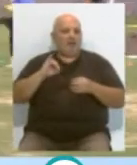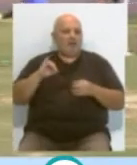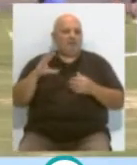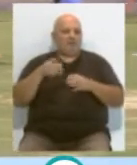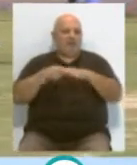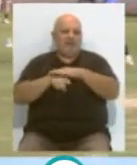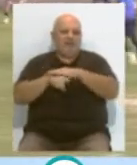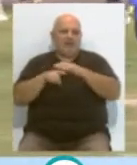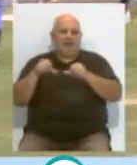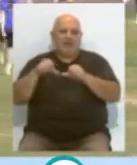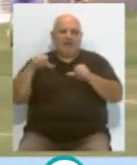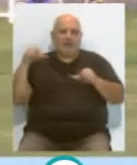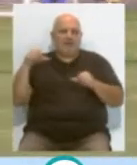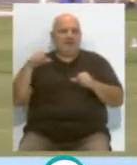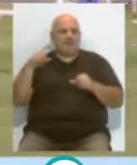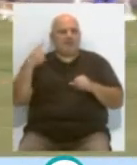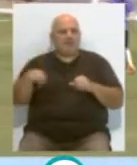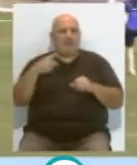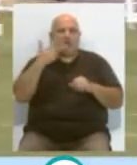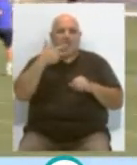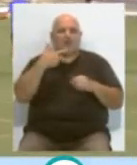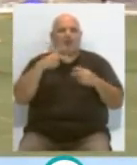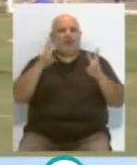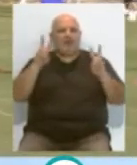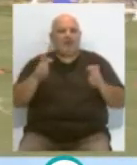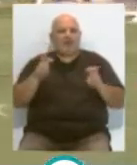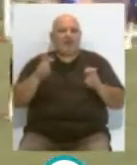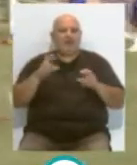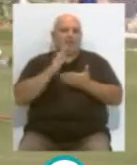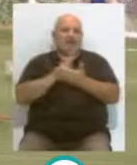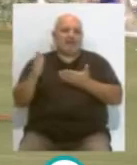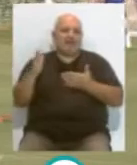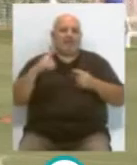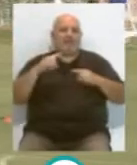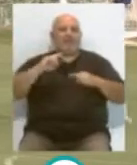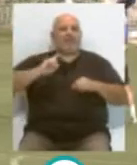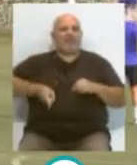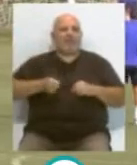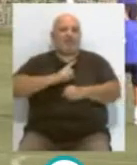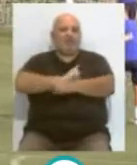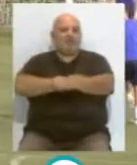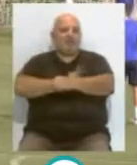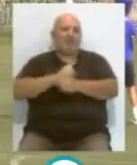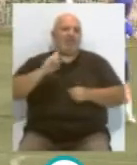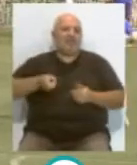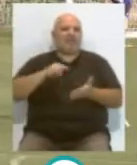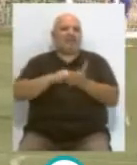las gestiones que se están haciendo tienen el conocimiento, tanto la parte de la dirección deportiva como la dirección